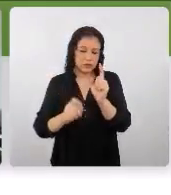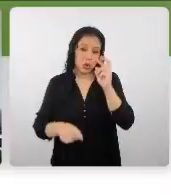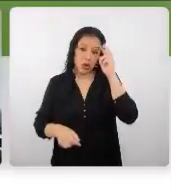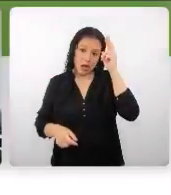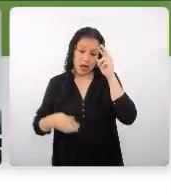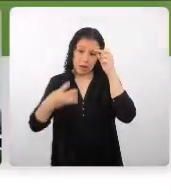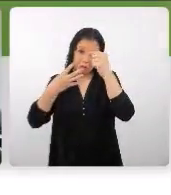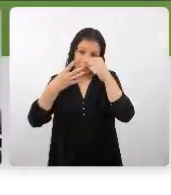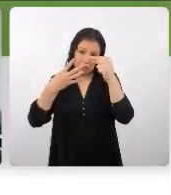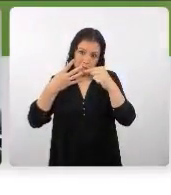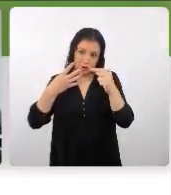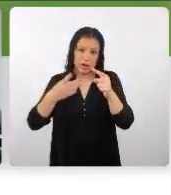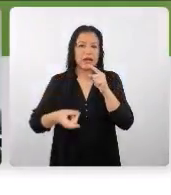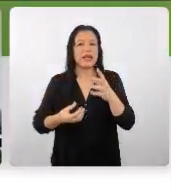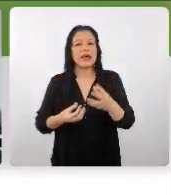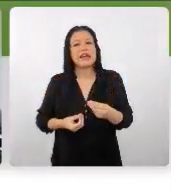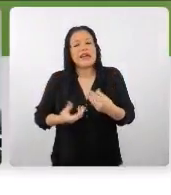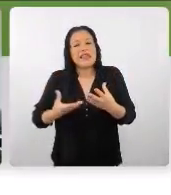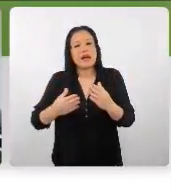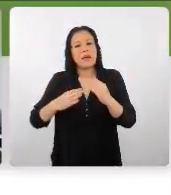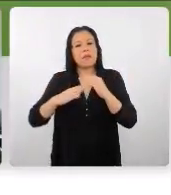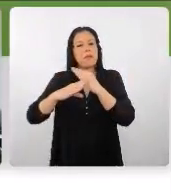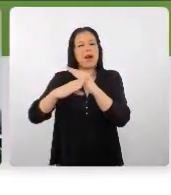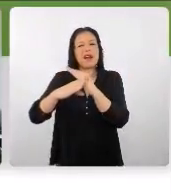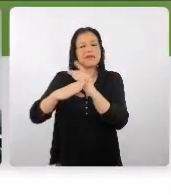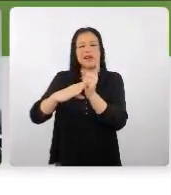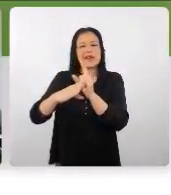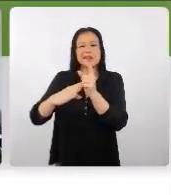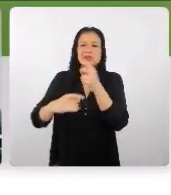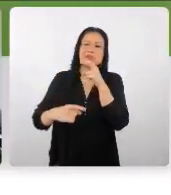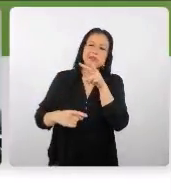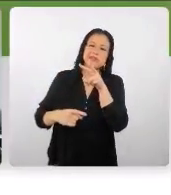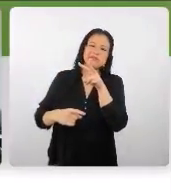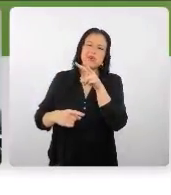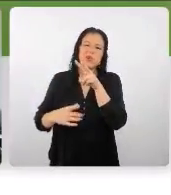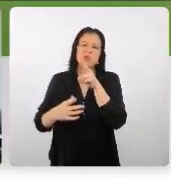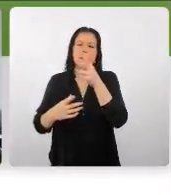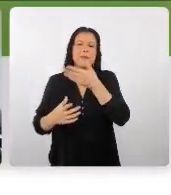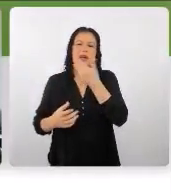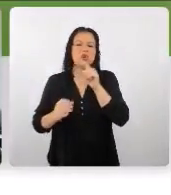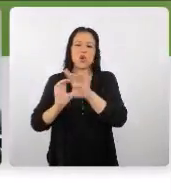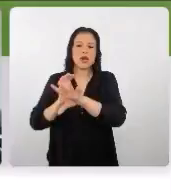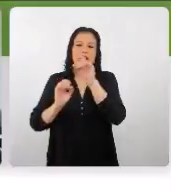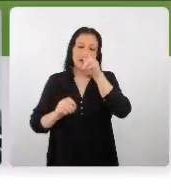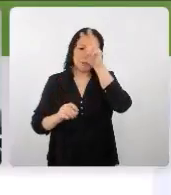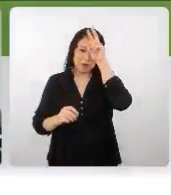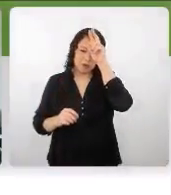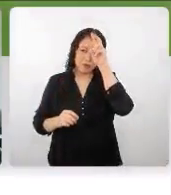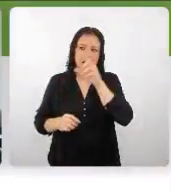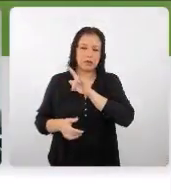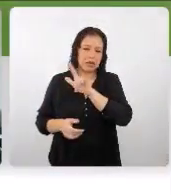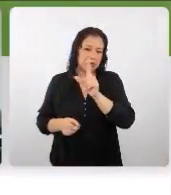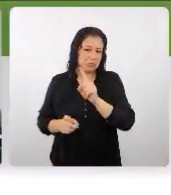que generan ciertas barreras en la percepción de destino para visitar, ¿no?